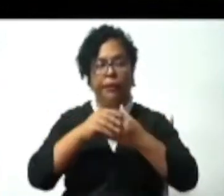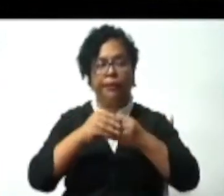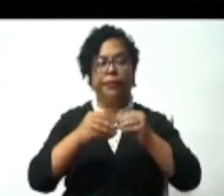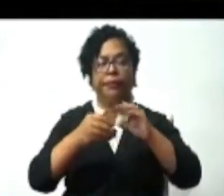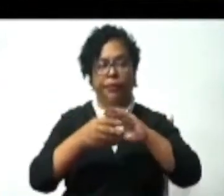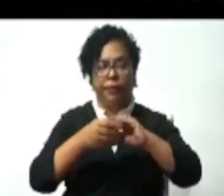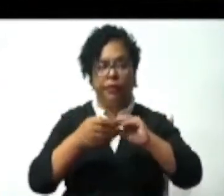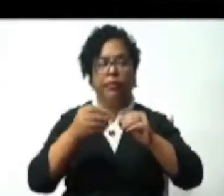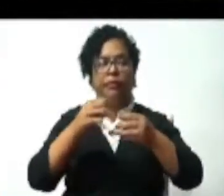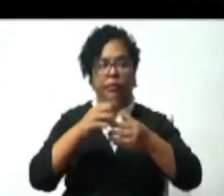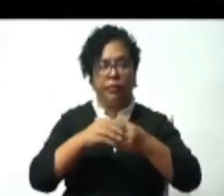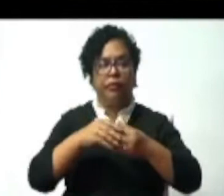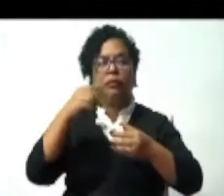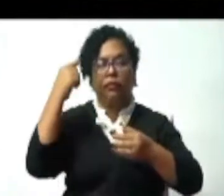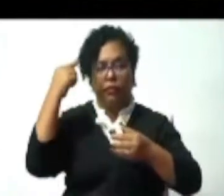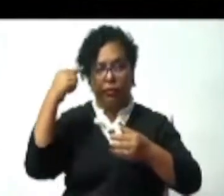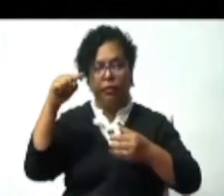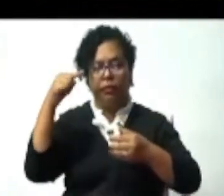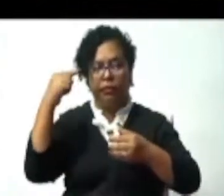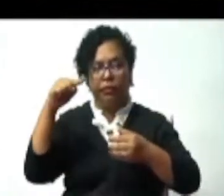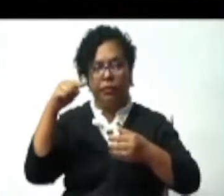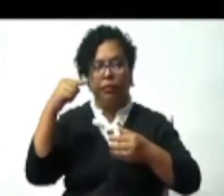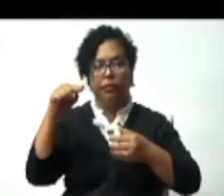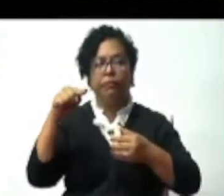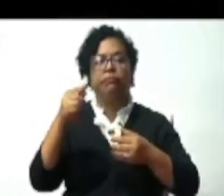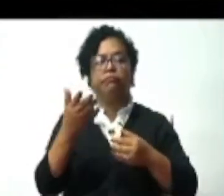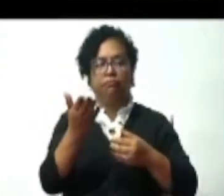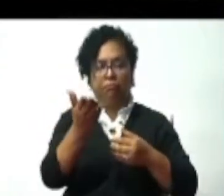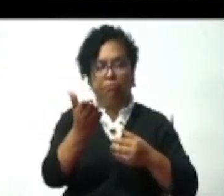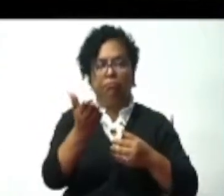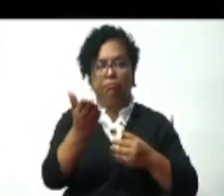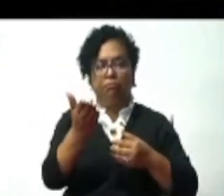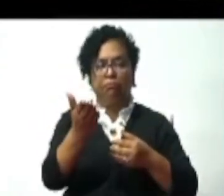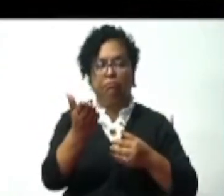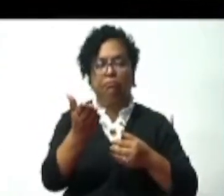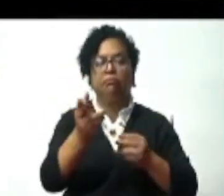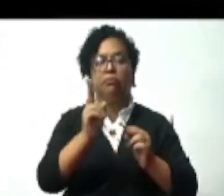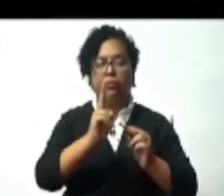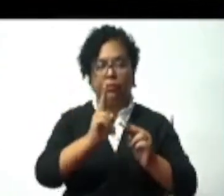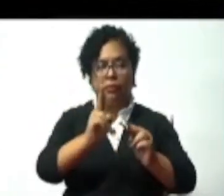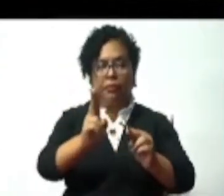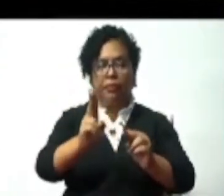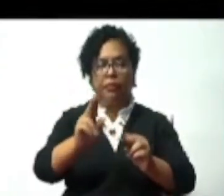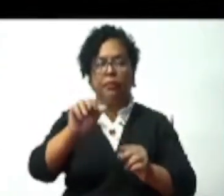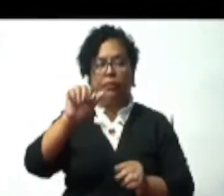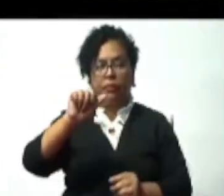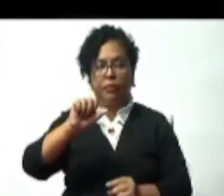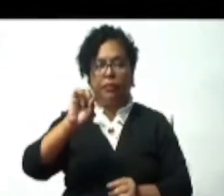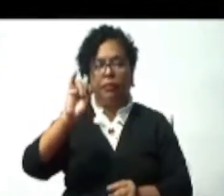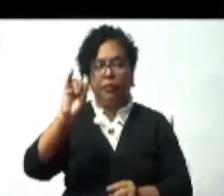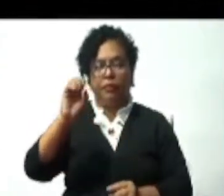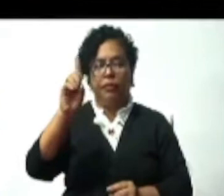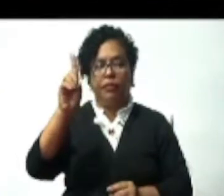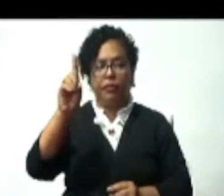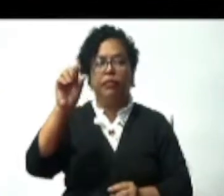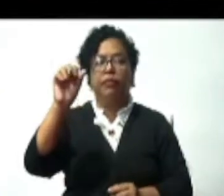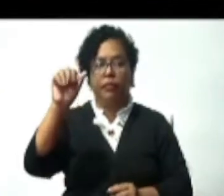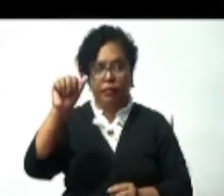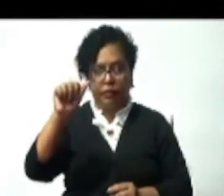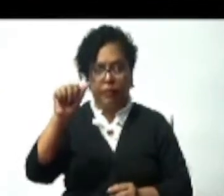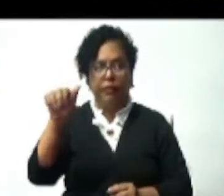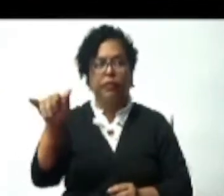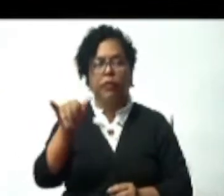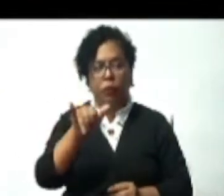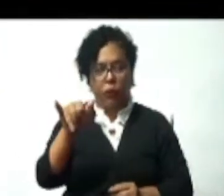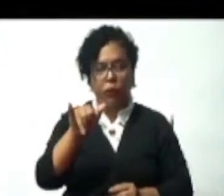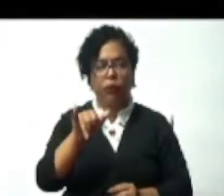es la iniciativa de la honorable Aida López, Aide, a los fines de que el Banco